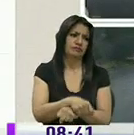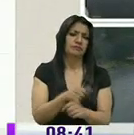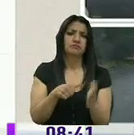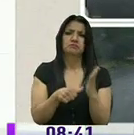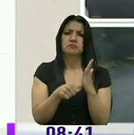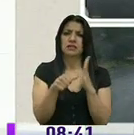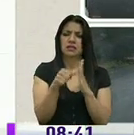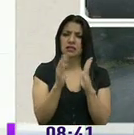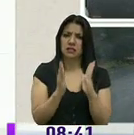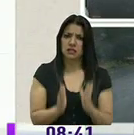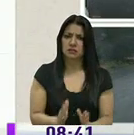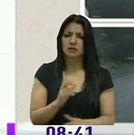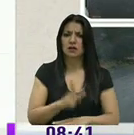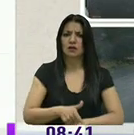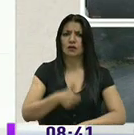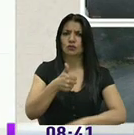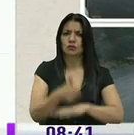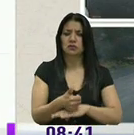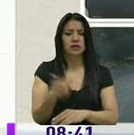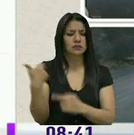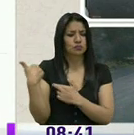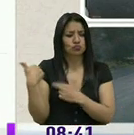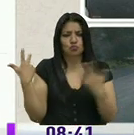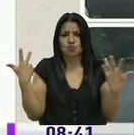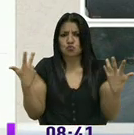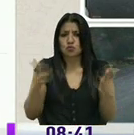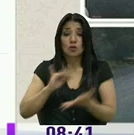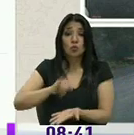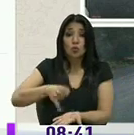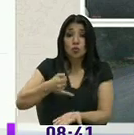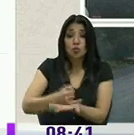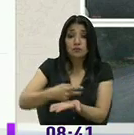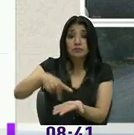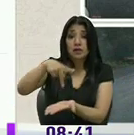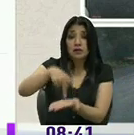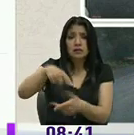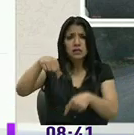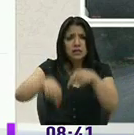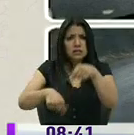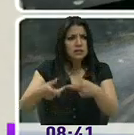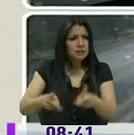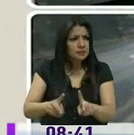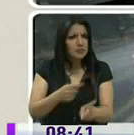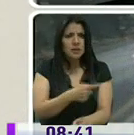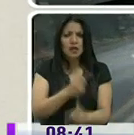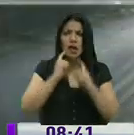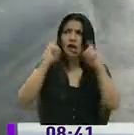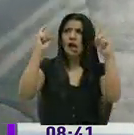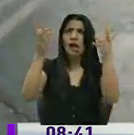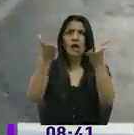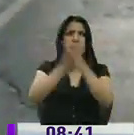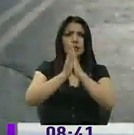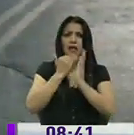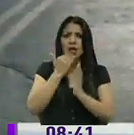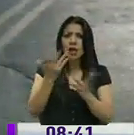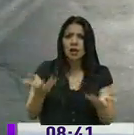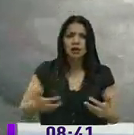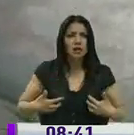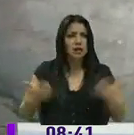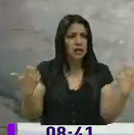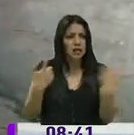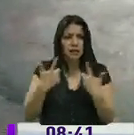autoridades en que cree completa y la junta parroquial del quinché que espera para poner el grito en el cielo vean estas vías